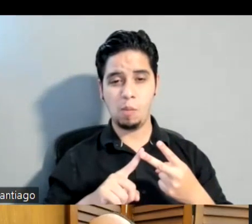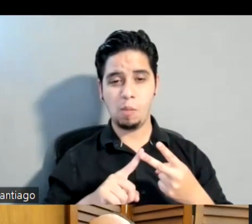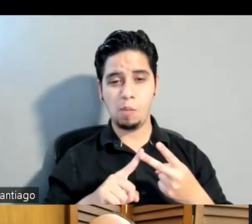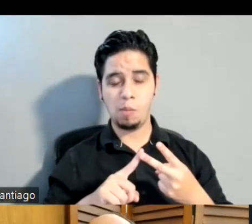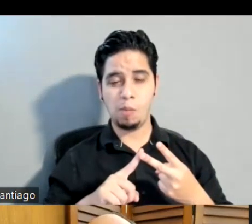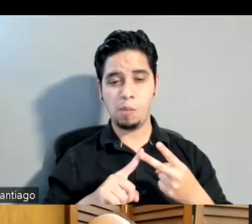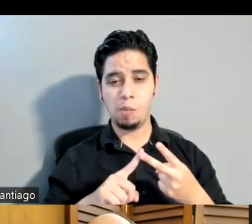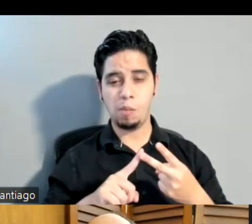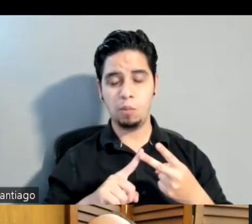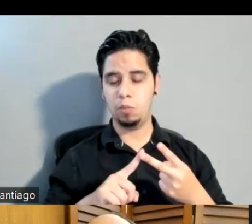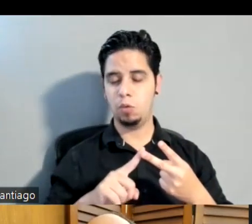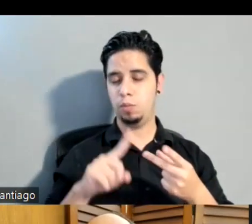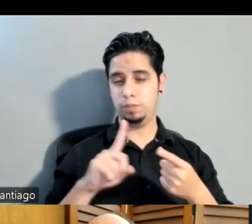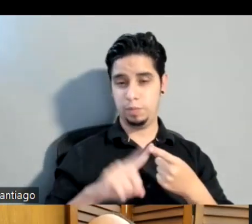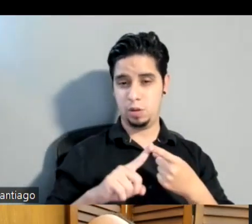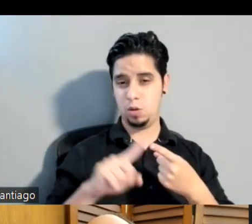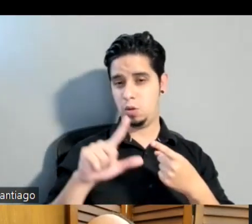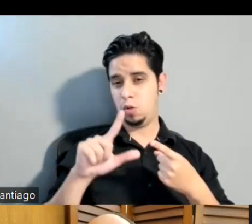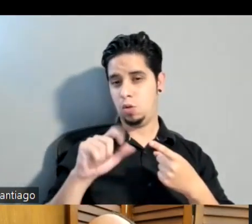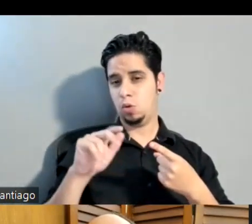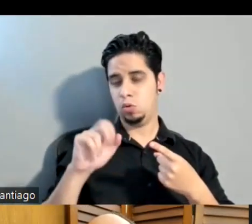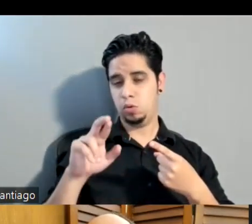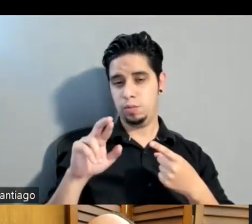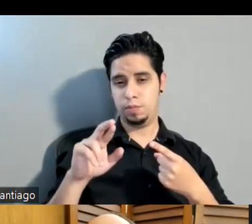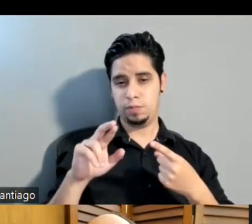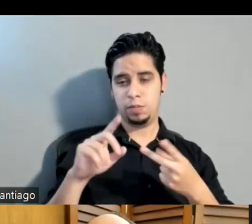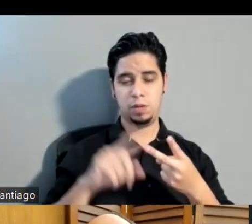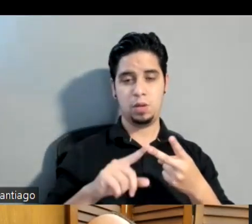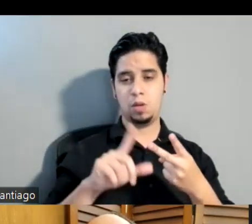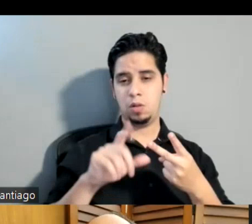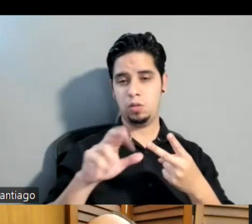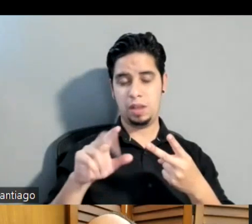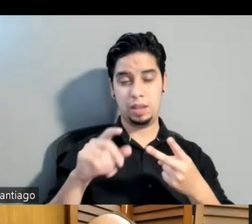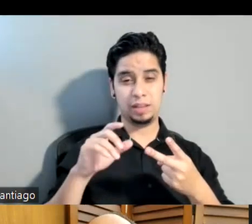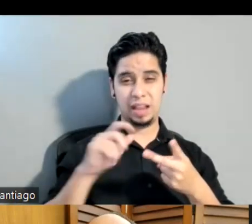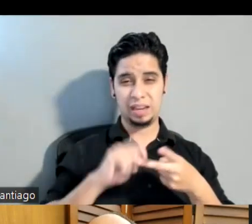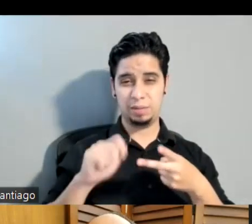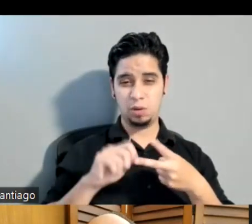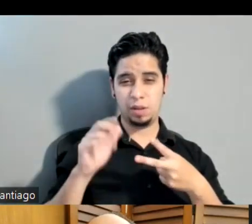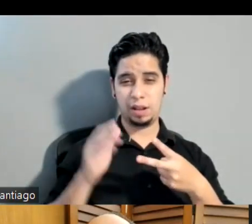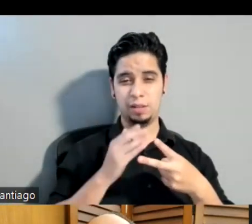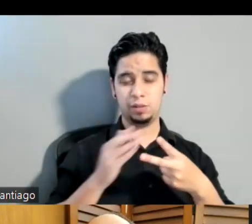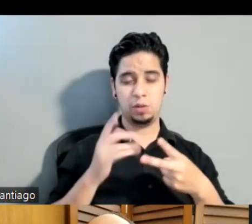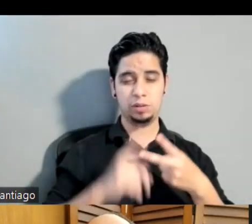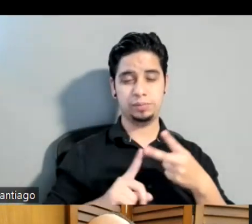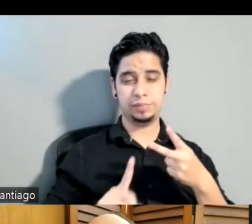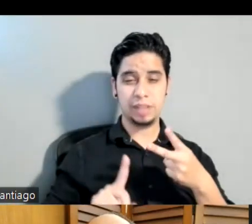un locutor. Yasmín Lucet me escribió una canción que sale